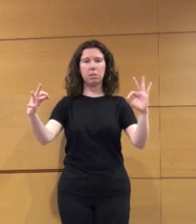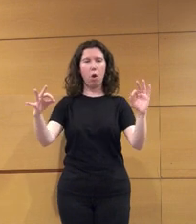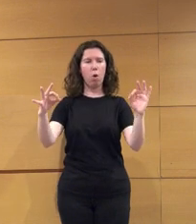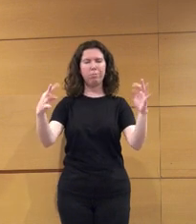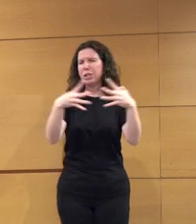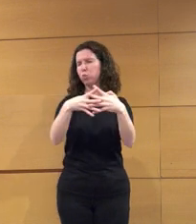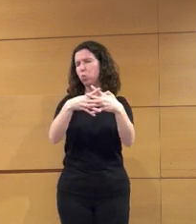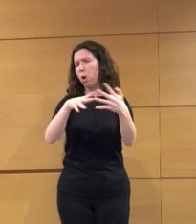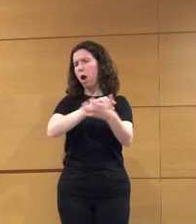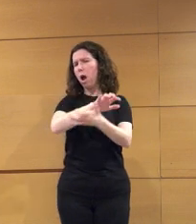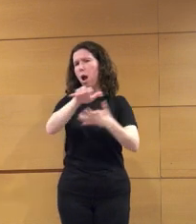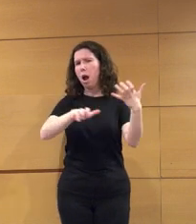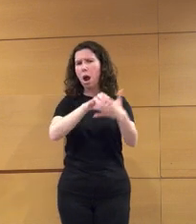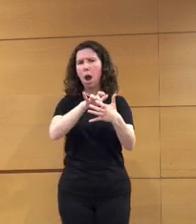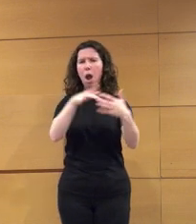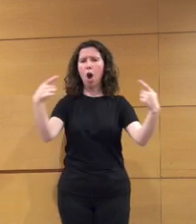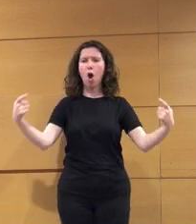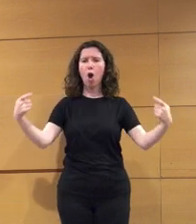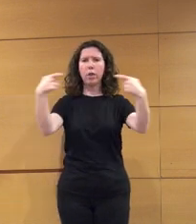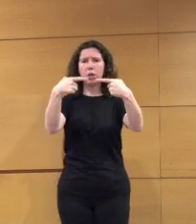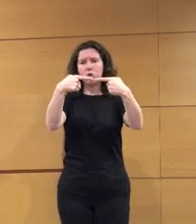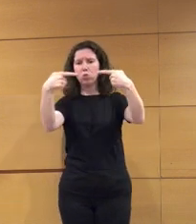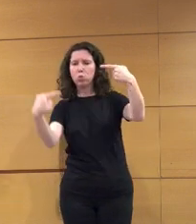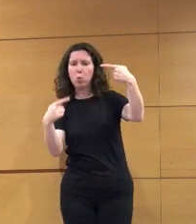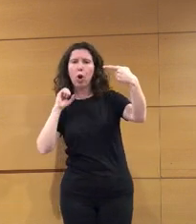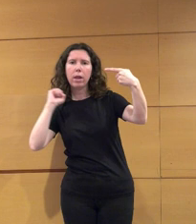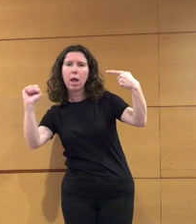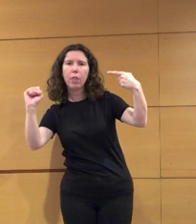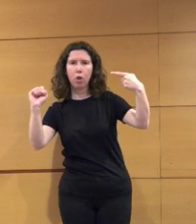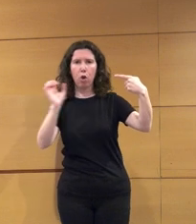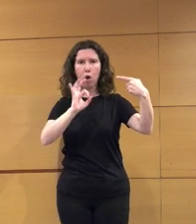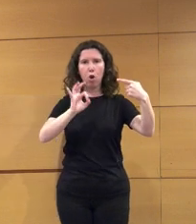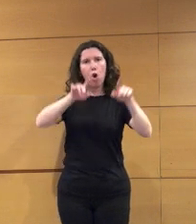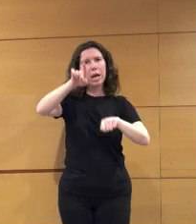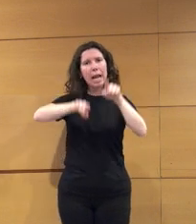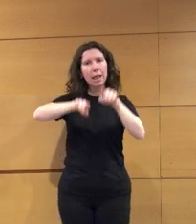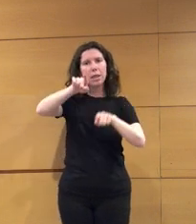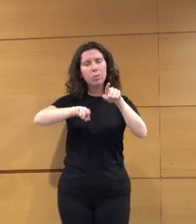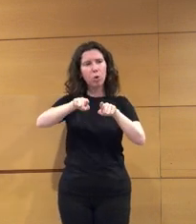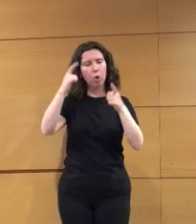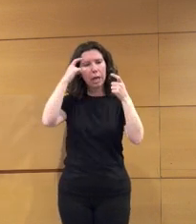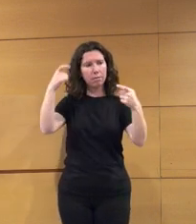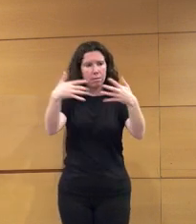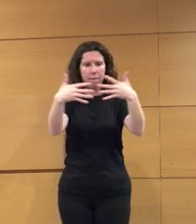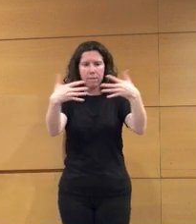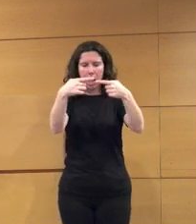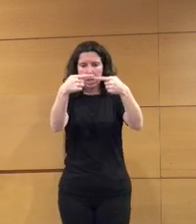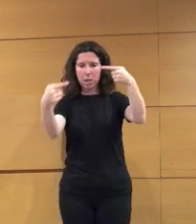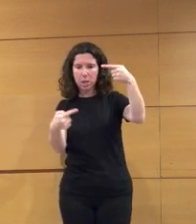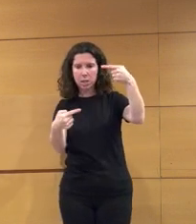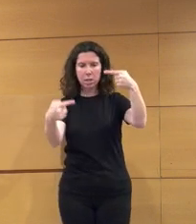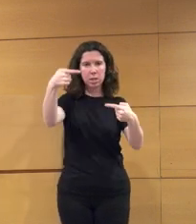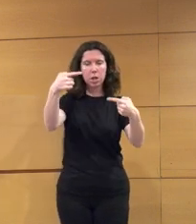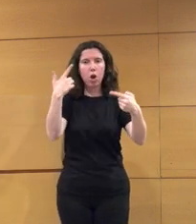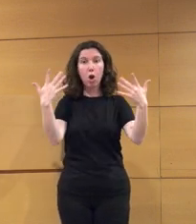complejas, que podrían ser coordinaciones, subordinaciones, frases de relativo, tratan de identificarse de manera automática y